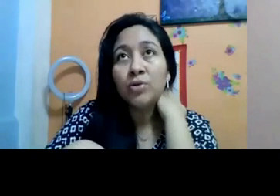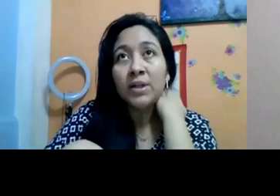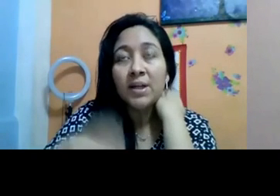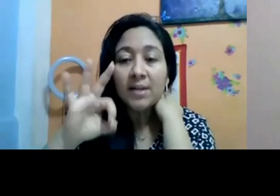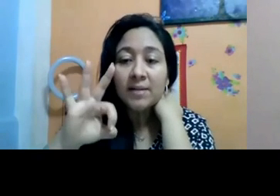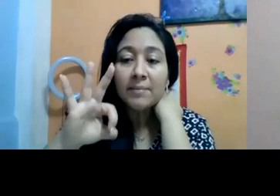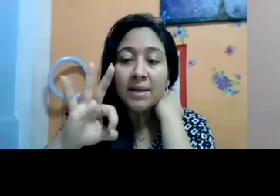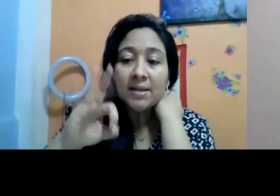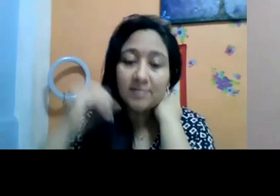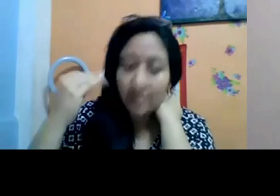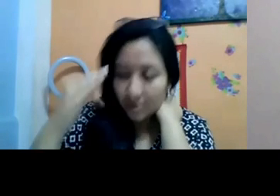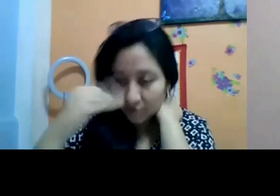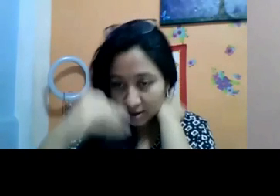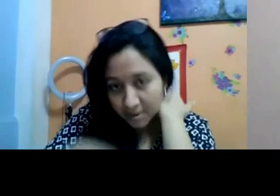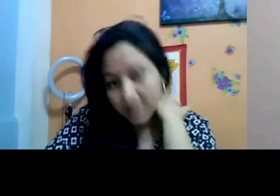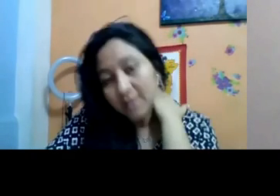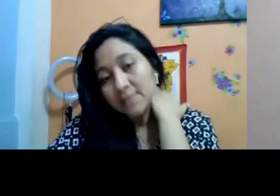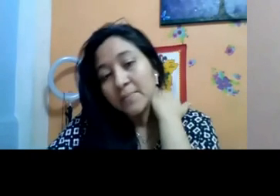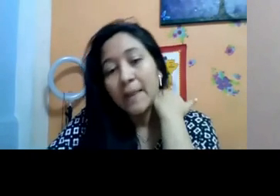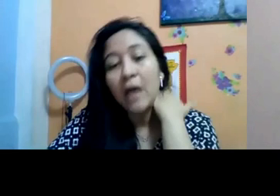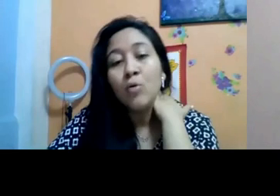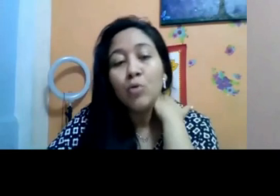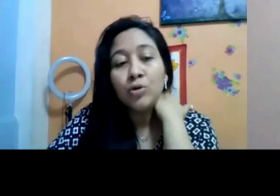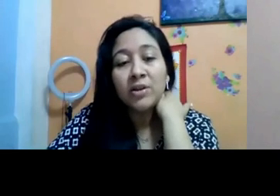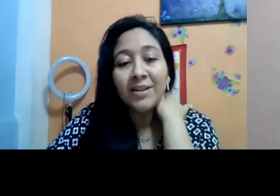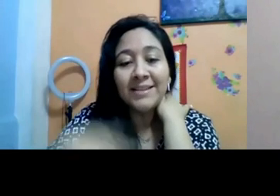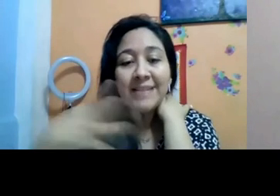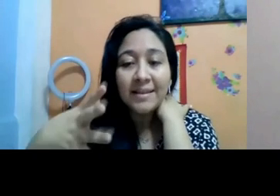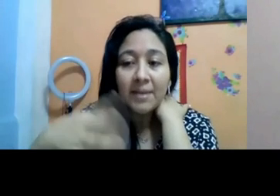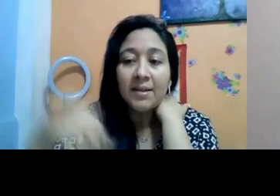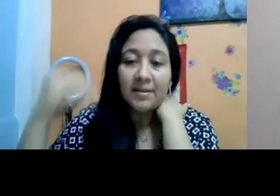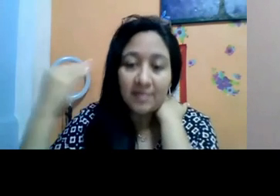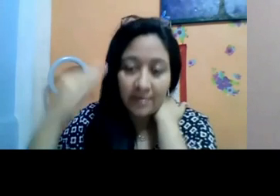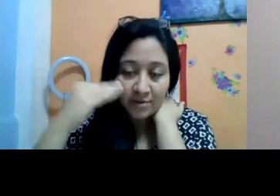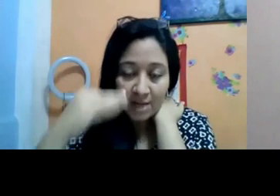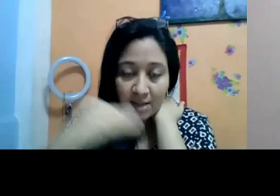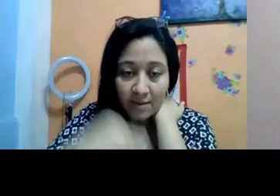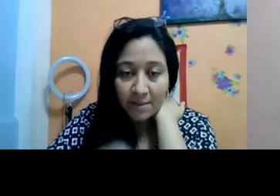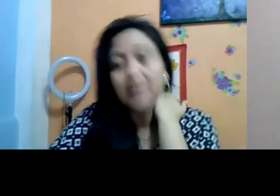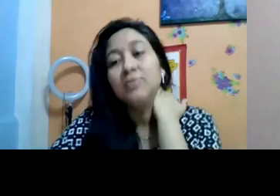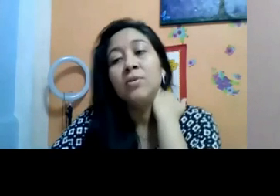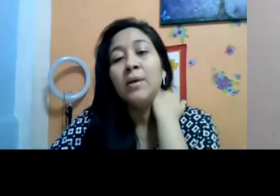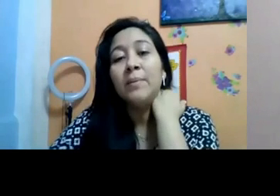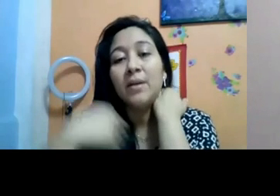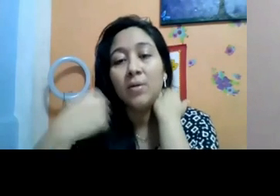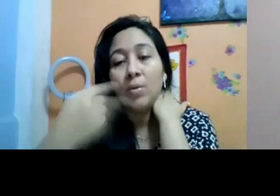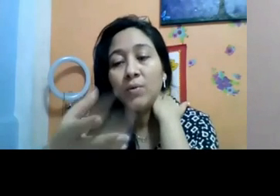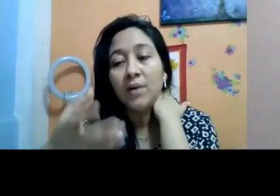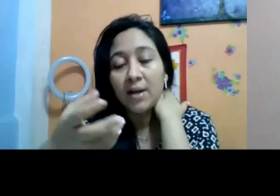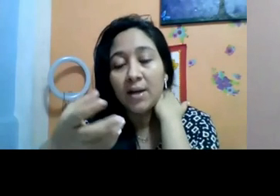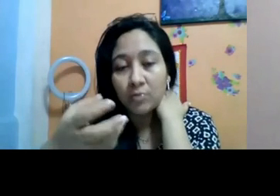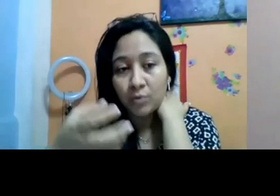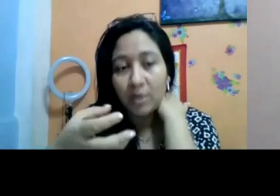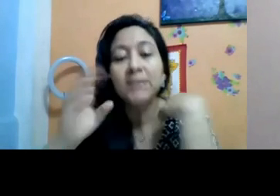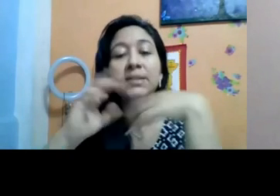un curso que tenga 3 temáticas, trabajo 3 temáticas, hago un curso que tiene 6 temáticas, trabajo 6 temáticas. Todo va a depender de cómo ustedes